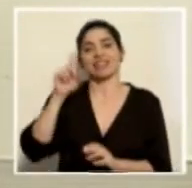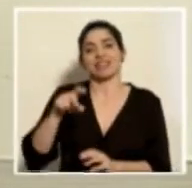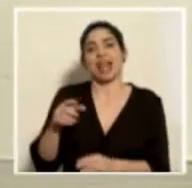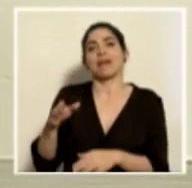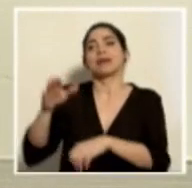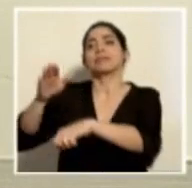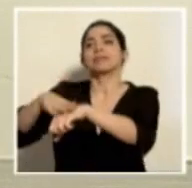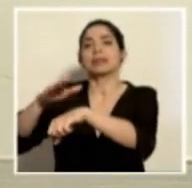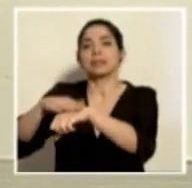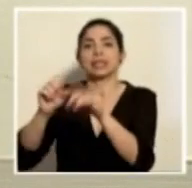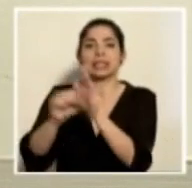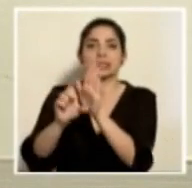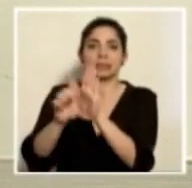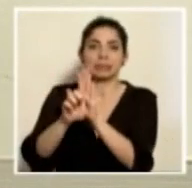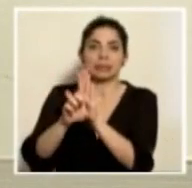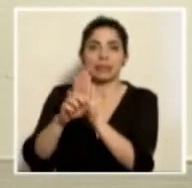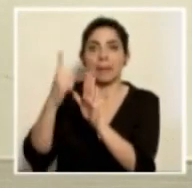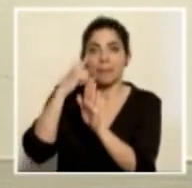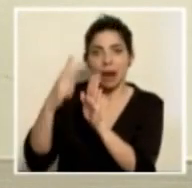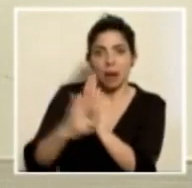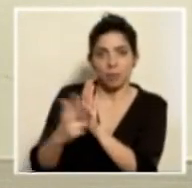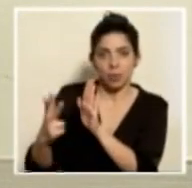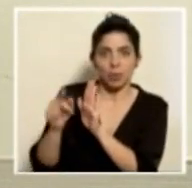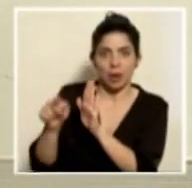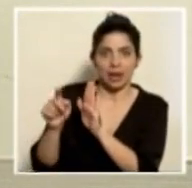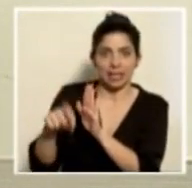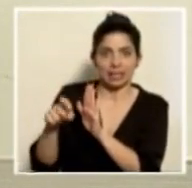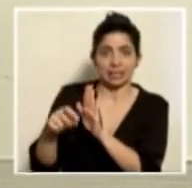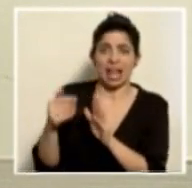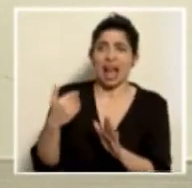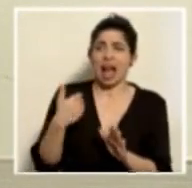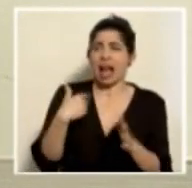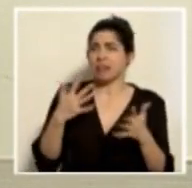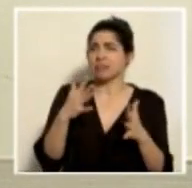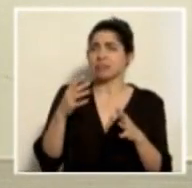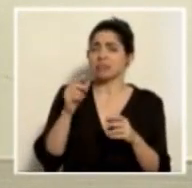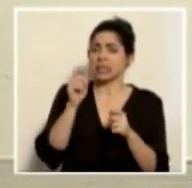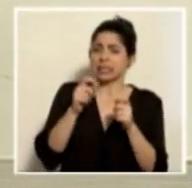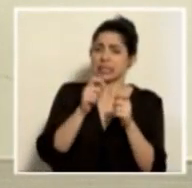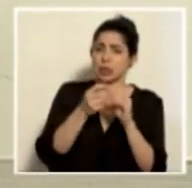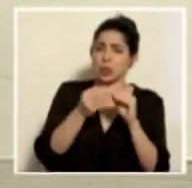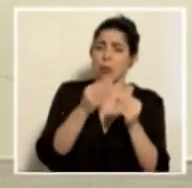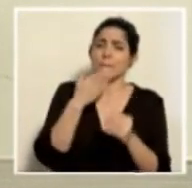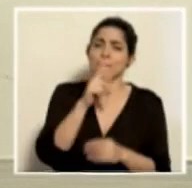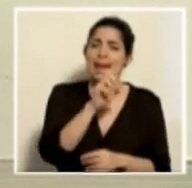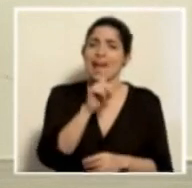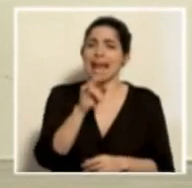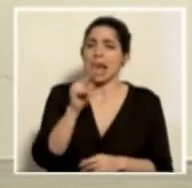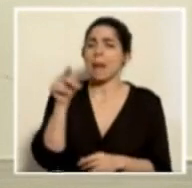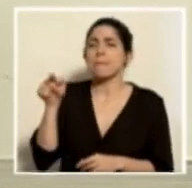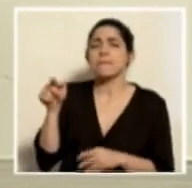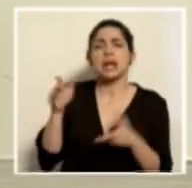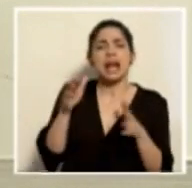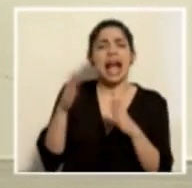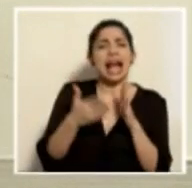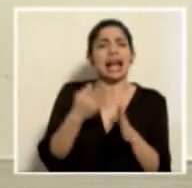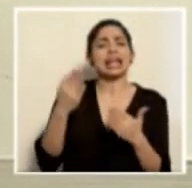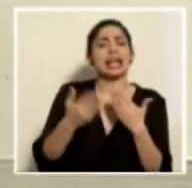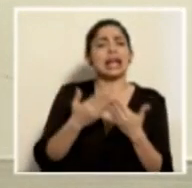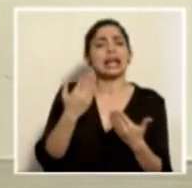Congreso a recibir aprobación. Hay cerca, puedo precisar el dato, lo pueden precisar con don Elian, hay cerca de